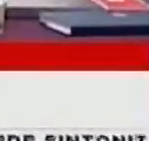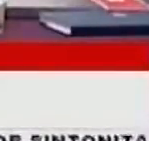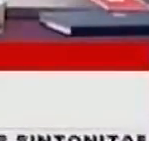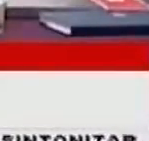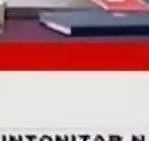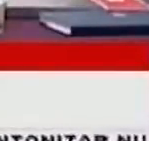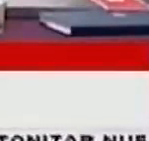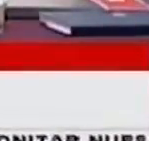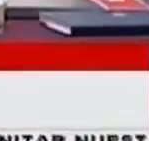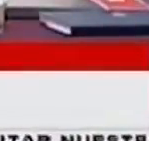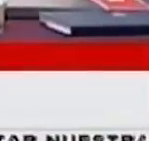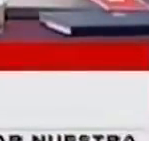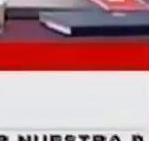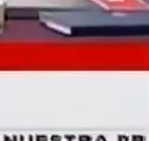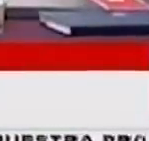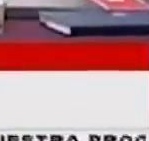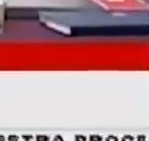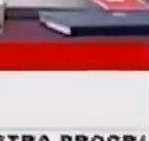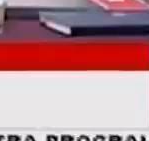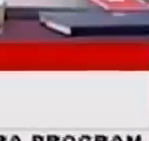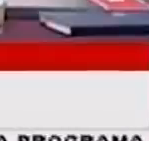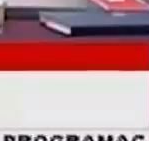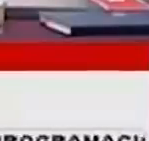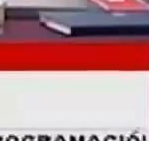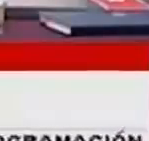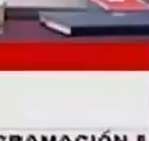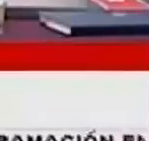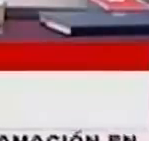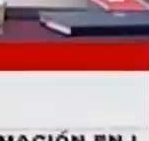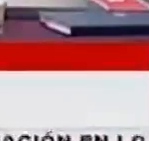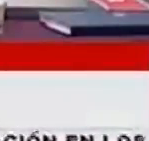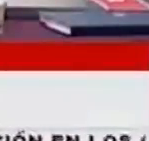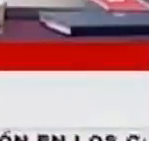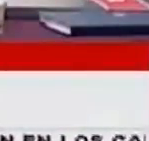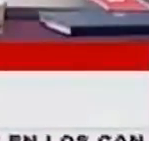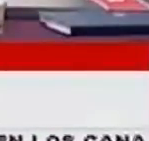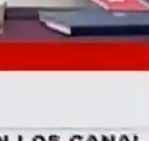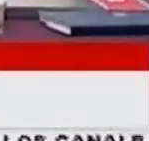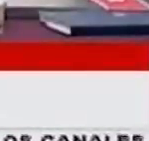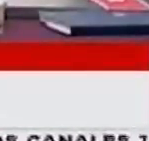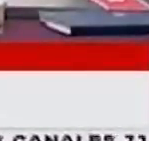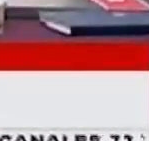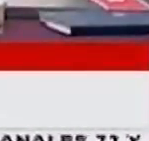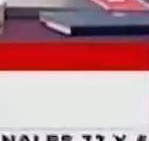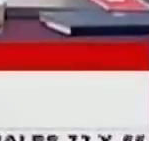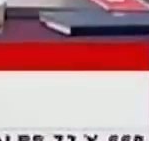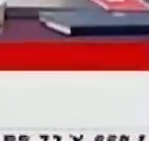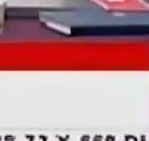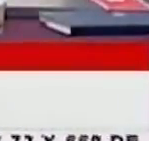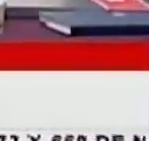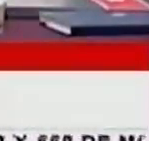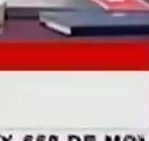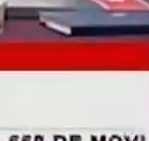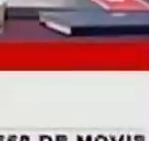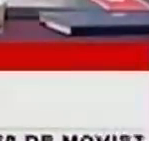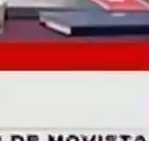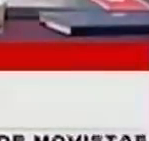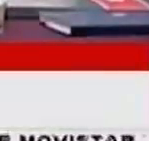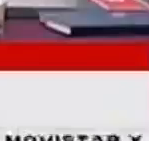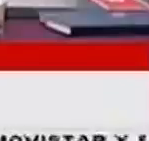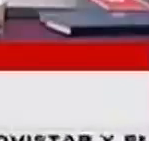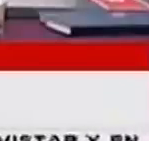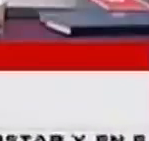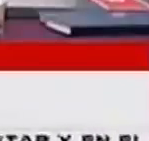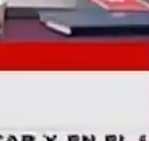hacer el cumplimiento y respetar lo que la justicia determina, lo que la justicia intenta reconocer